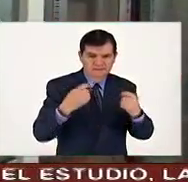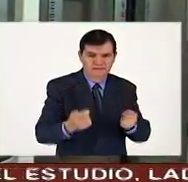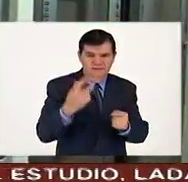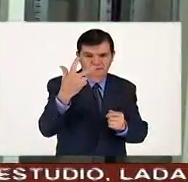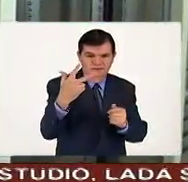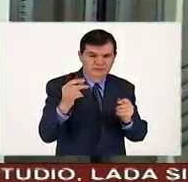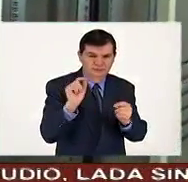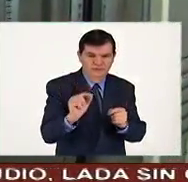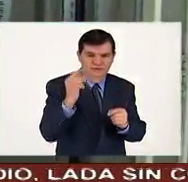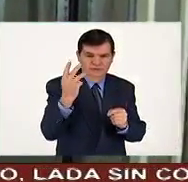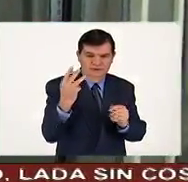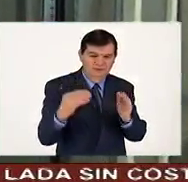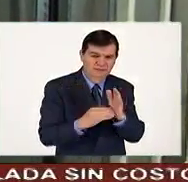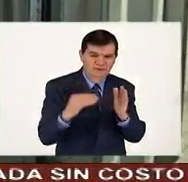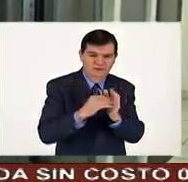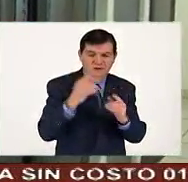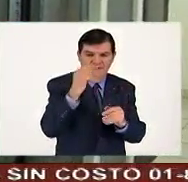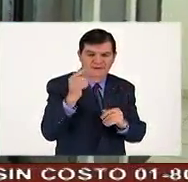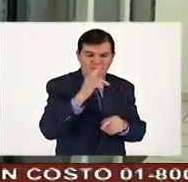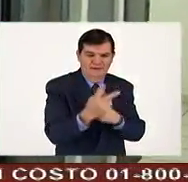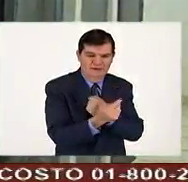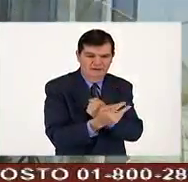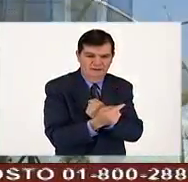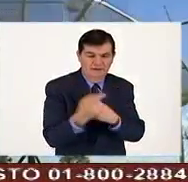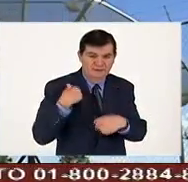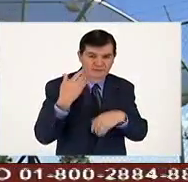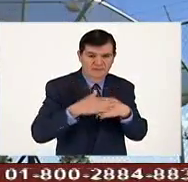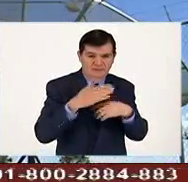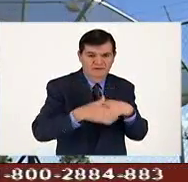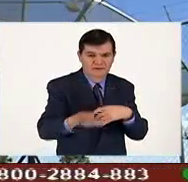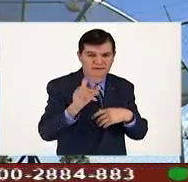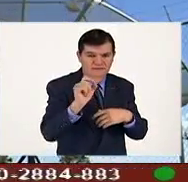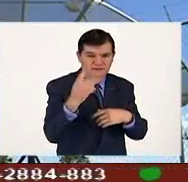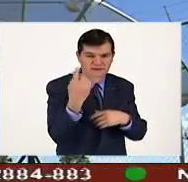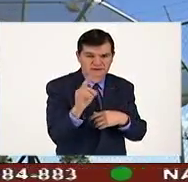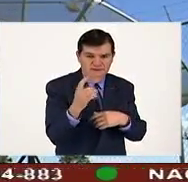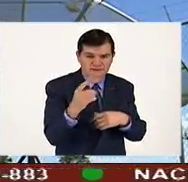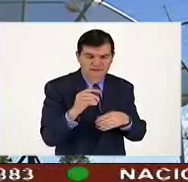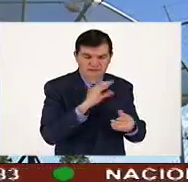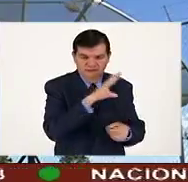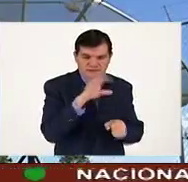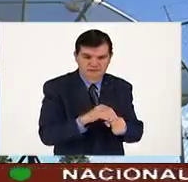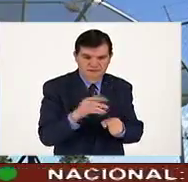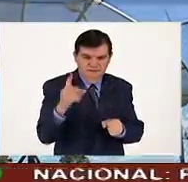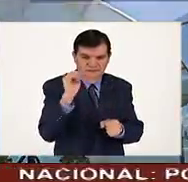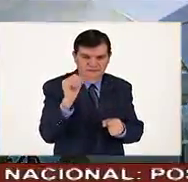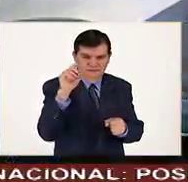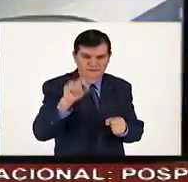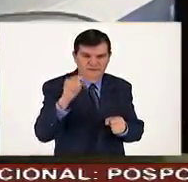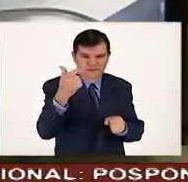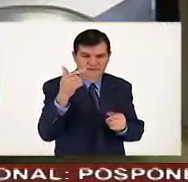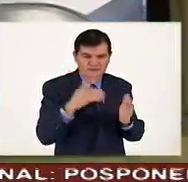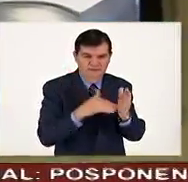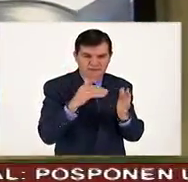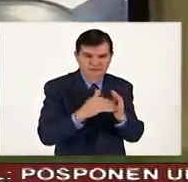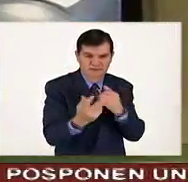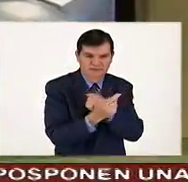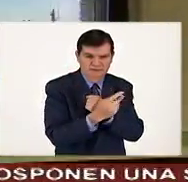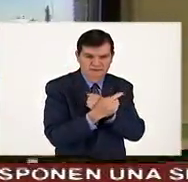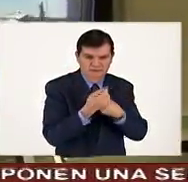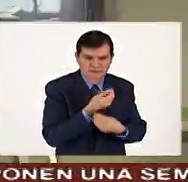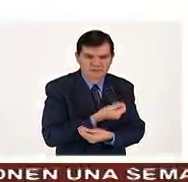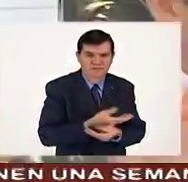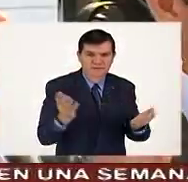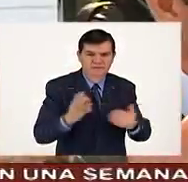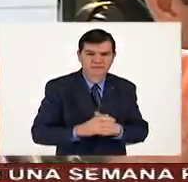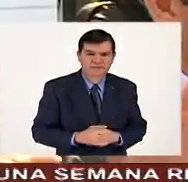momento 8.3 millones de televisores y para el próximo 20 de diciembre se completarán los 9.7 millones de televisores